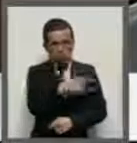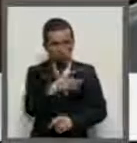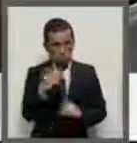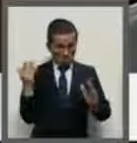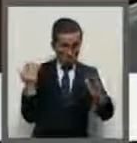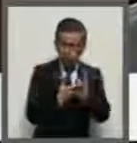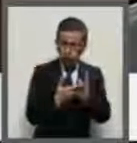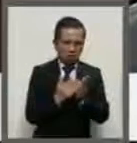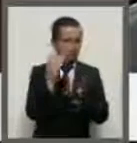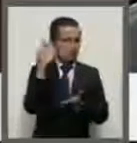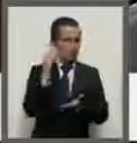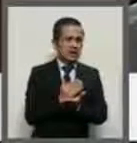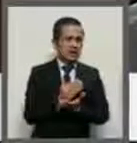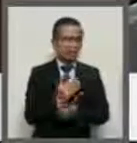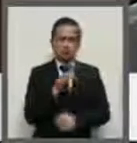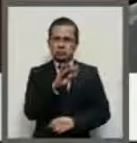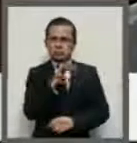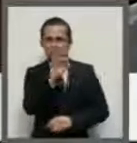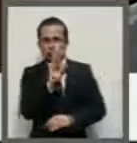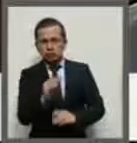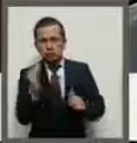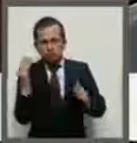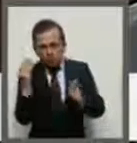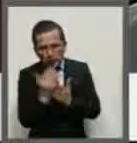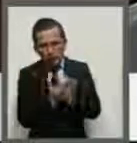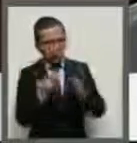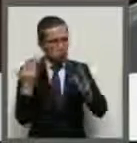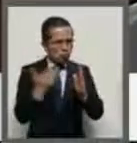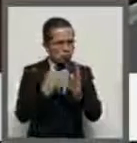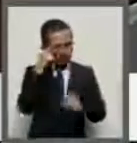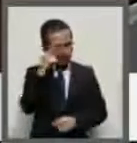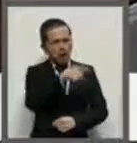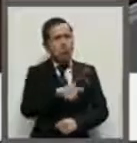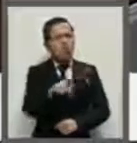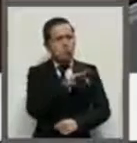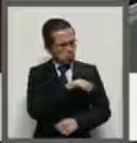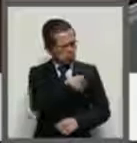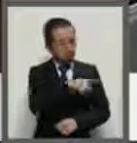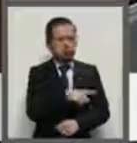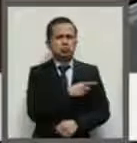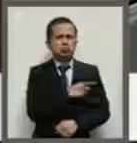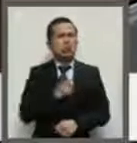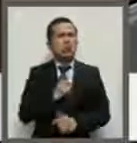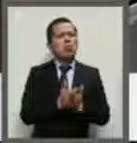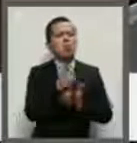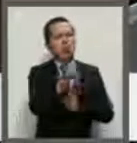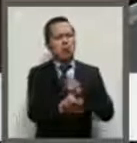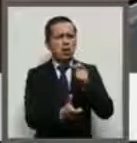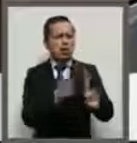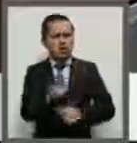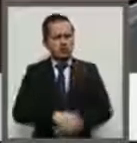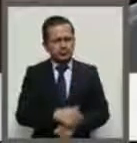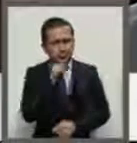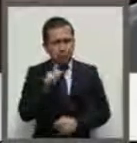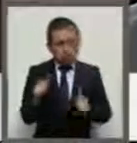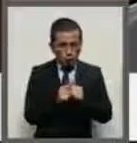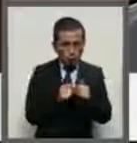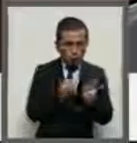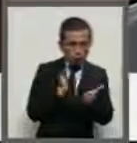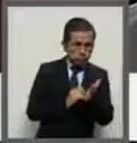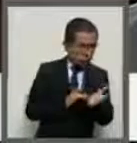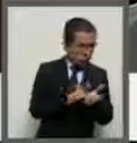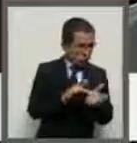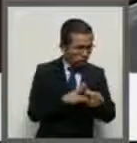multas derivadas del incumplimiento de obligaciones fiscales, alentar estímulos fiscales, derogar las disposiciones